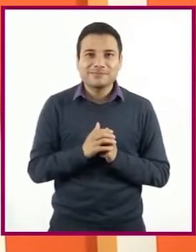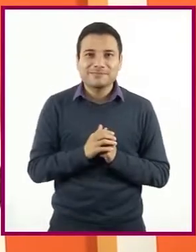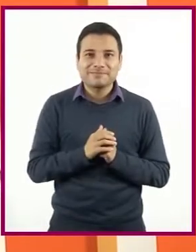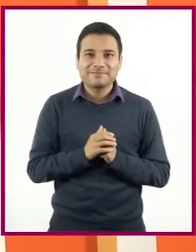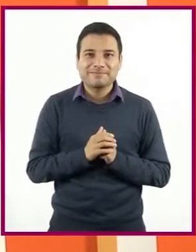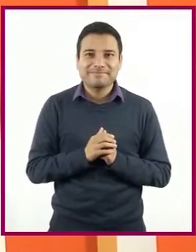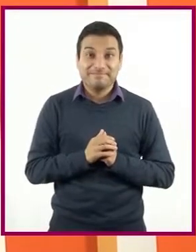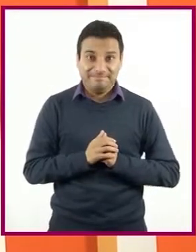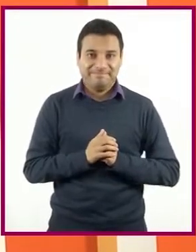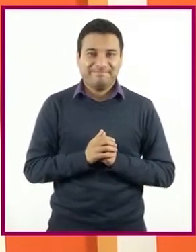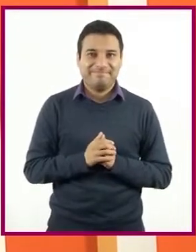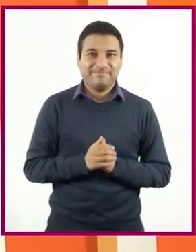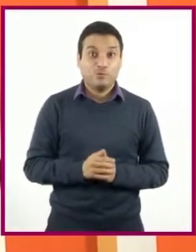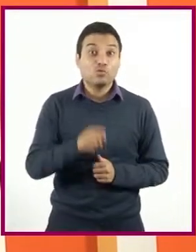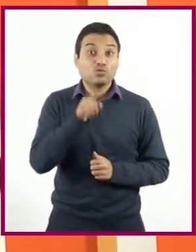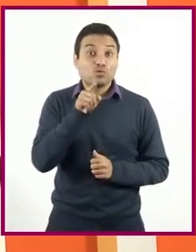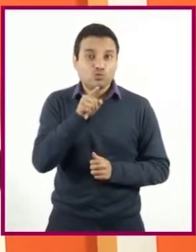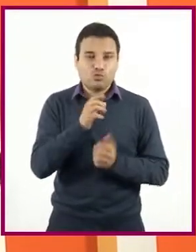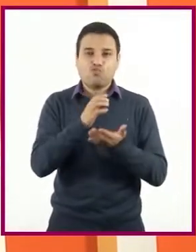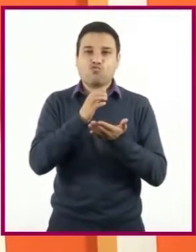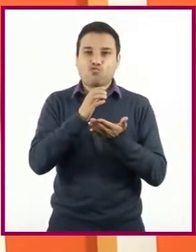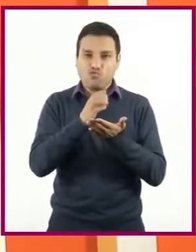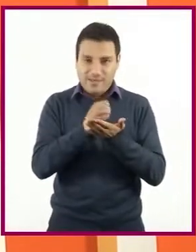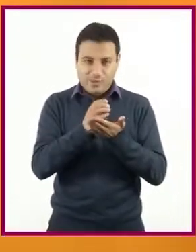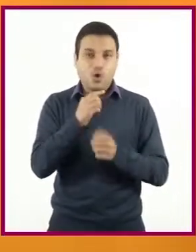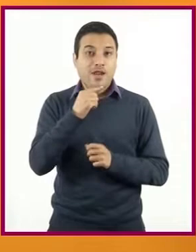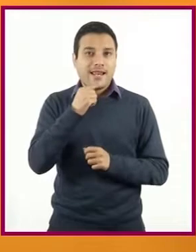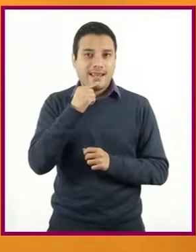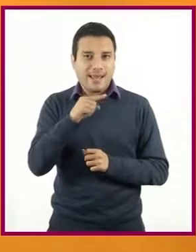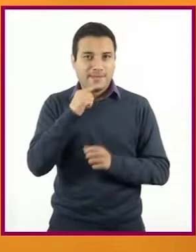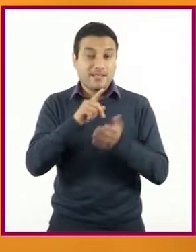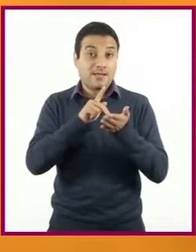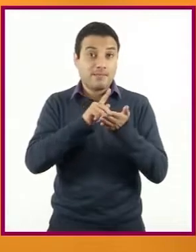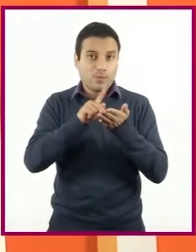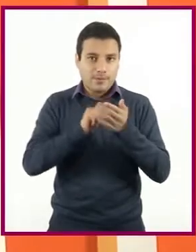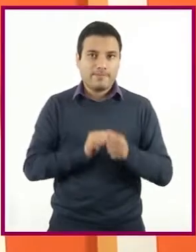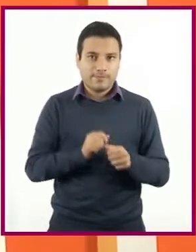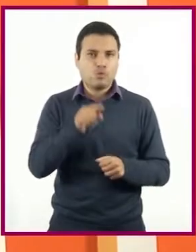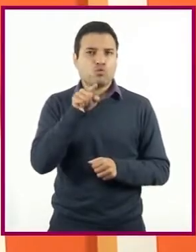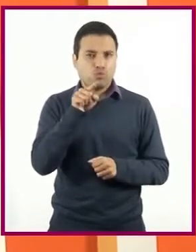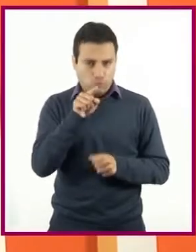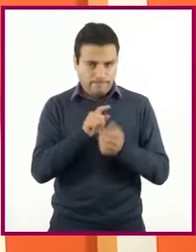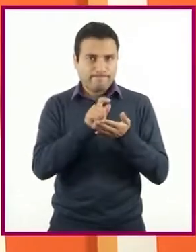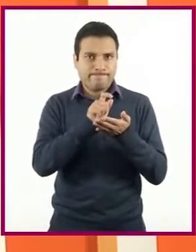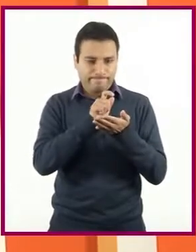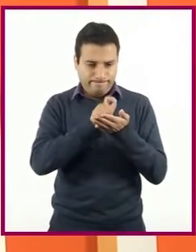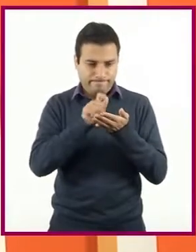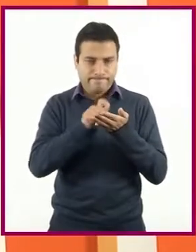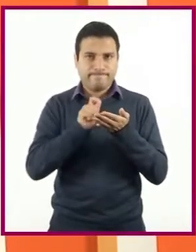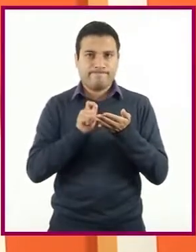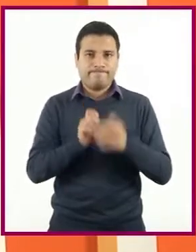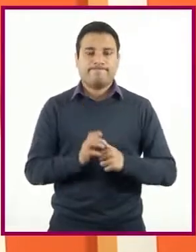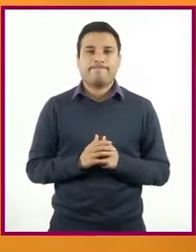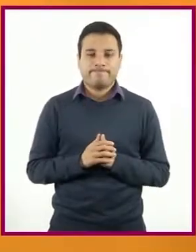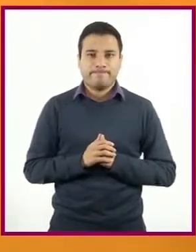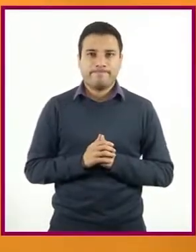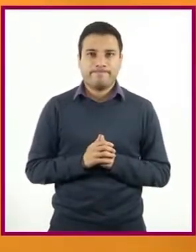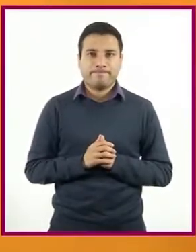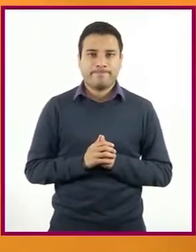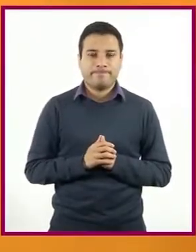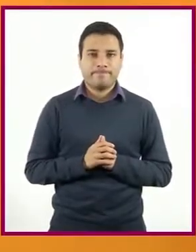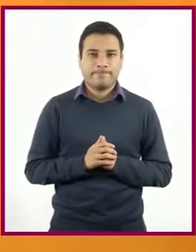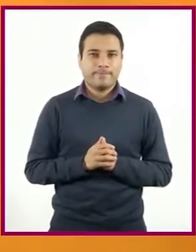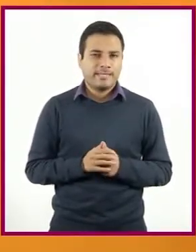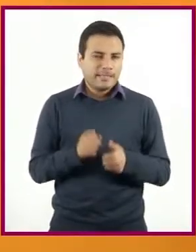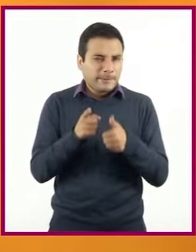alumnos, preparen su cuaderno, lápiz o bolígrafo para que escriban los hallazgos que resultarán de nuestra aventura. Lo primero que